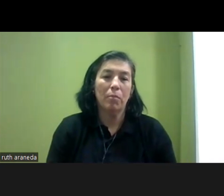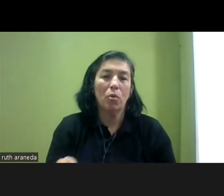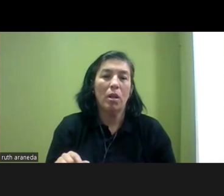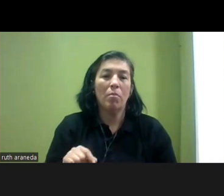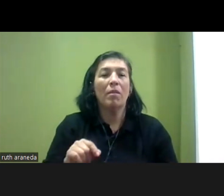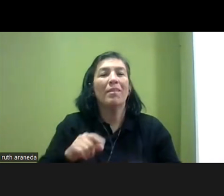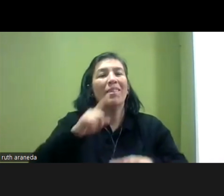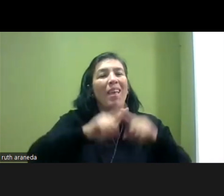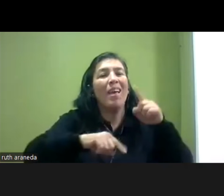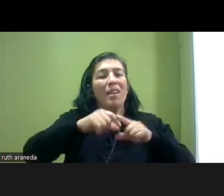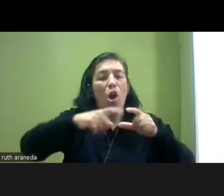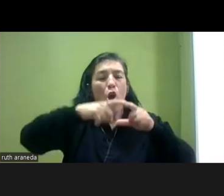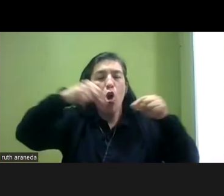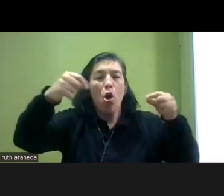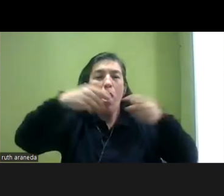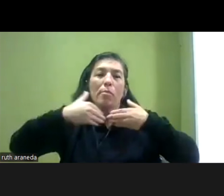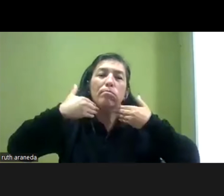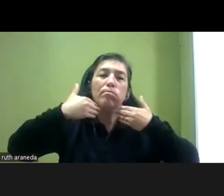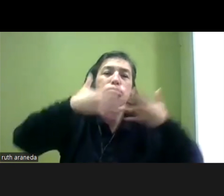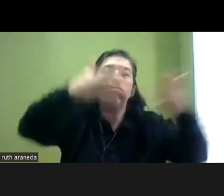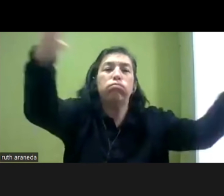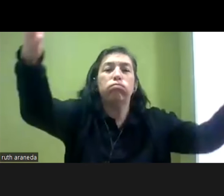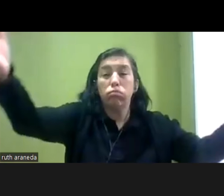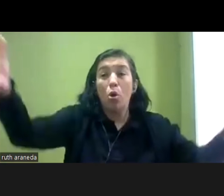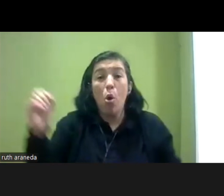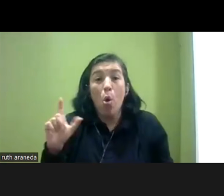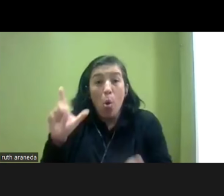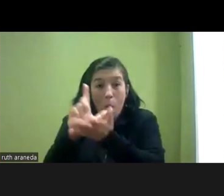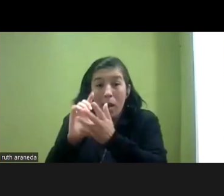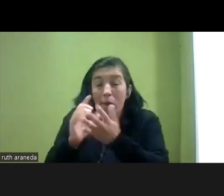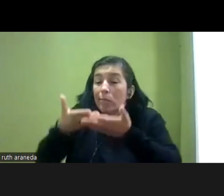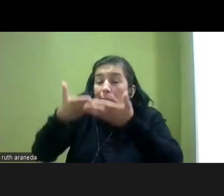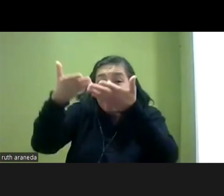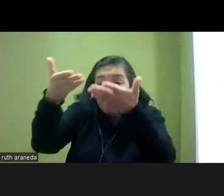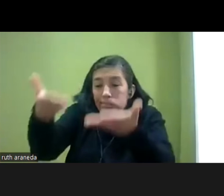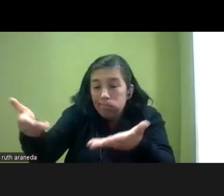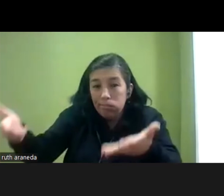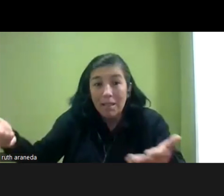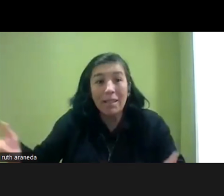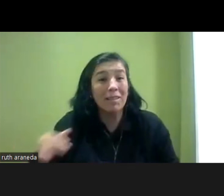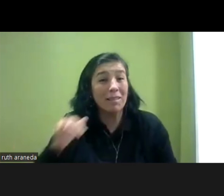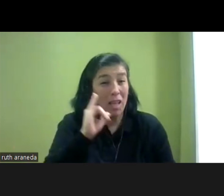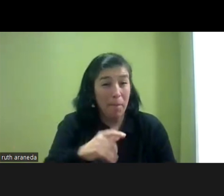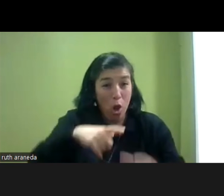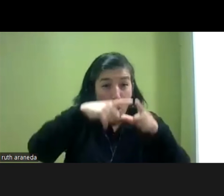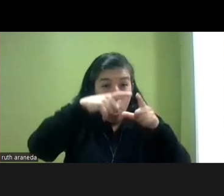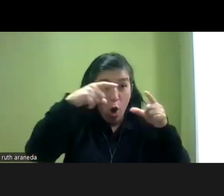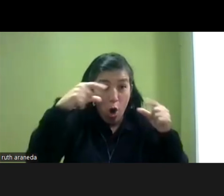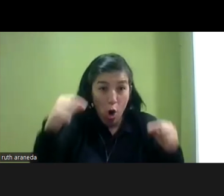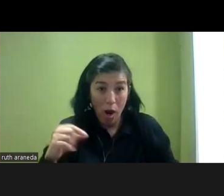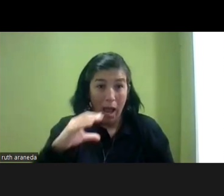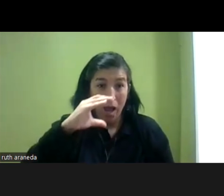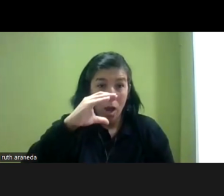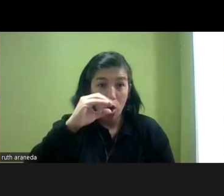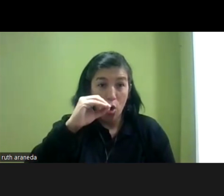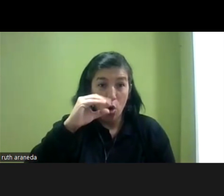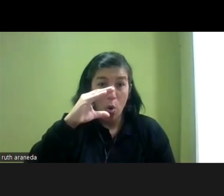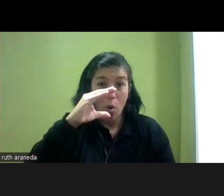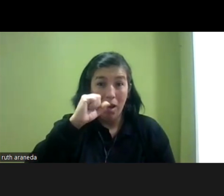la tierra o se deposita en un lugar específico. Entonces, la hoja de coca